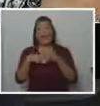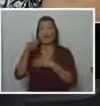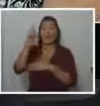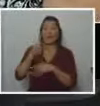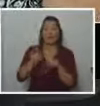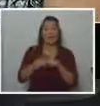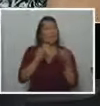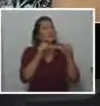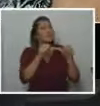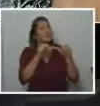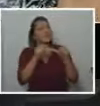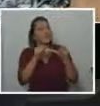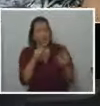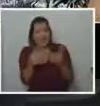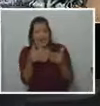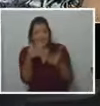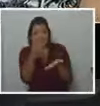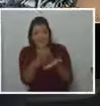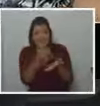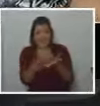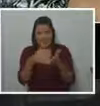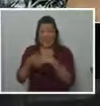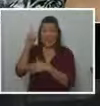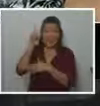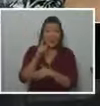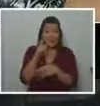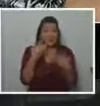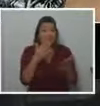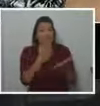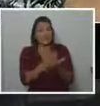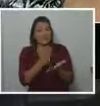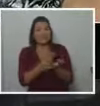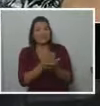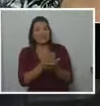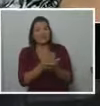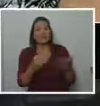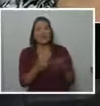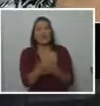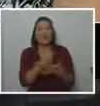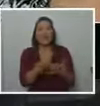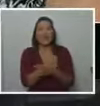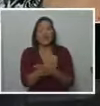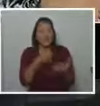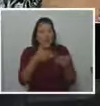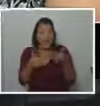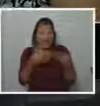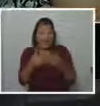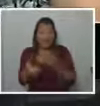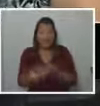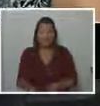que siga, que siga. Limón. Ay, ya casi, ay, ay, ya ay, casi. Ay, casi ahí, casi ahí, casi ahí, casi ahí, casi ahí. Ay, me pasó cerquita.